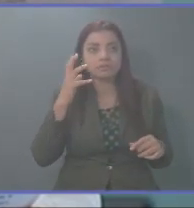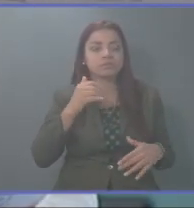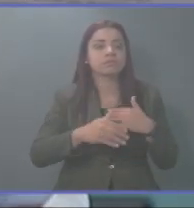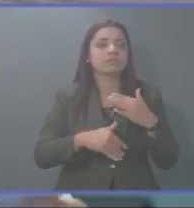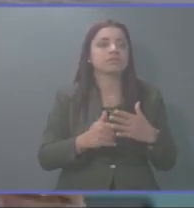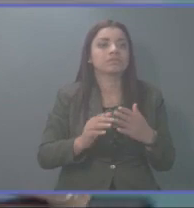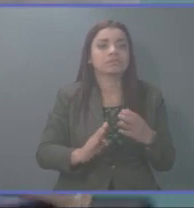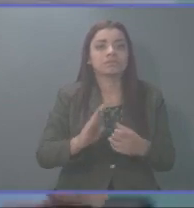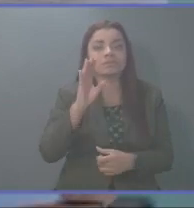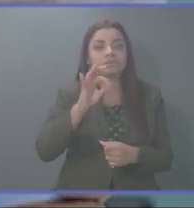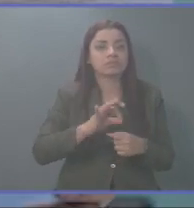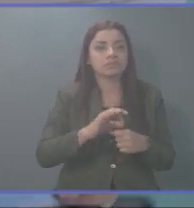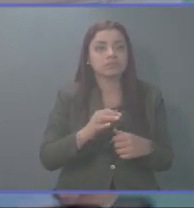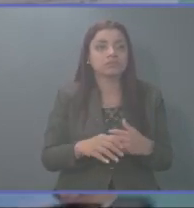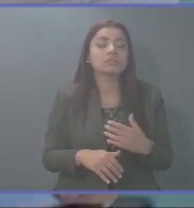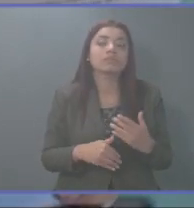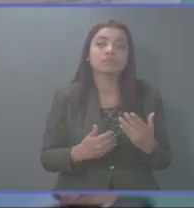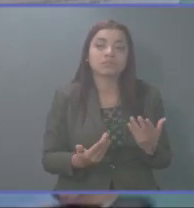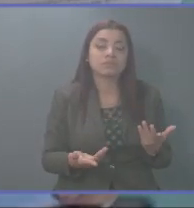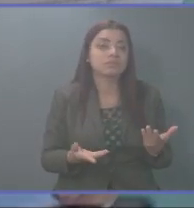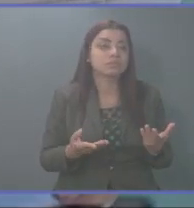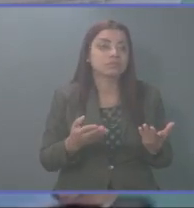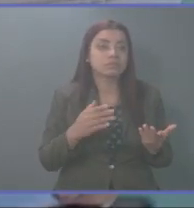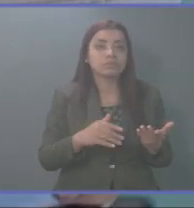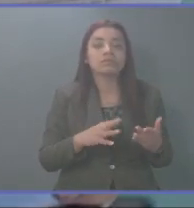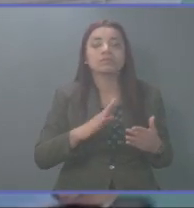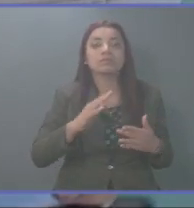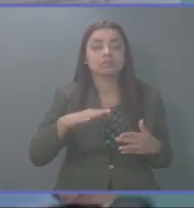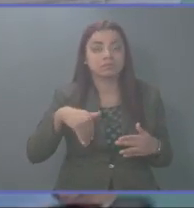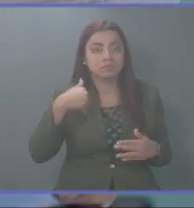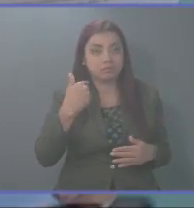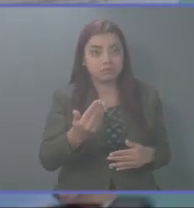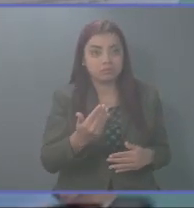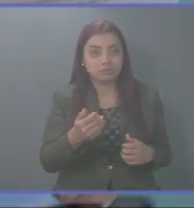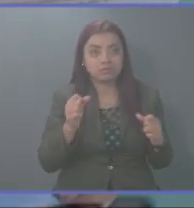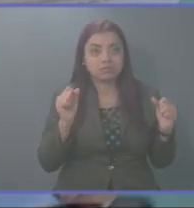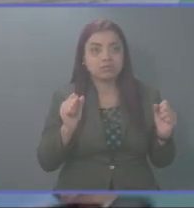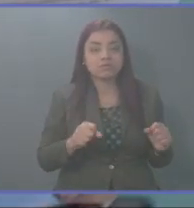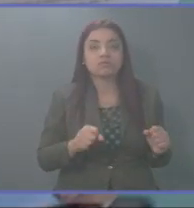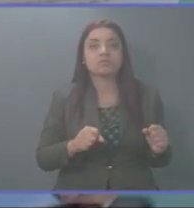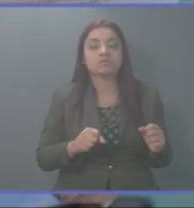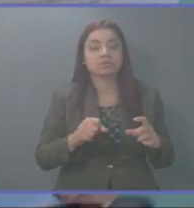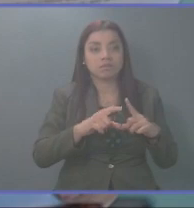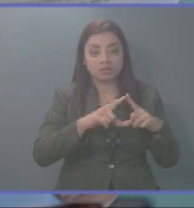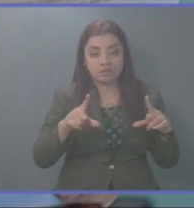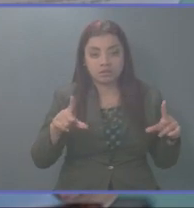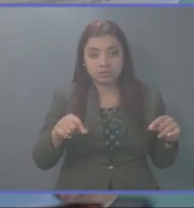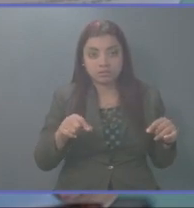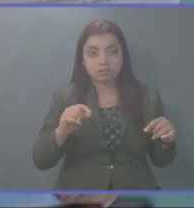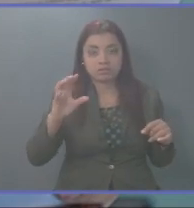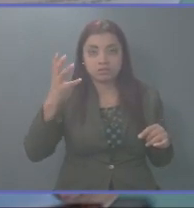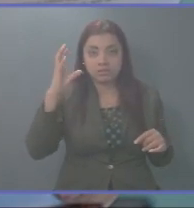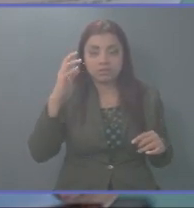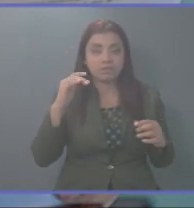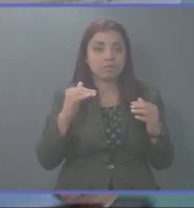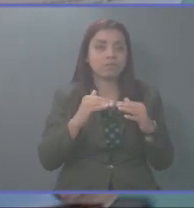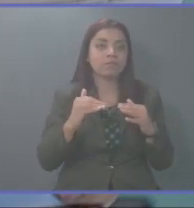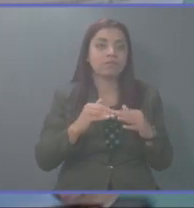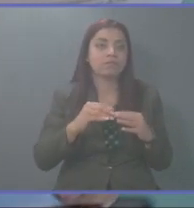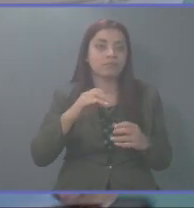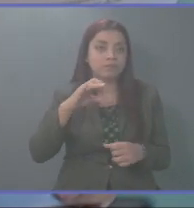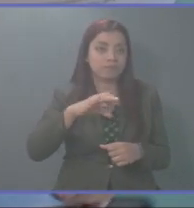de la papeleta de votación y lo cerrará. Posteriormente, insertará el sobre del color igual al de la papeleta de